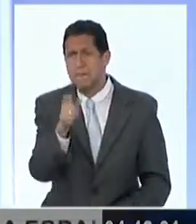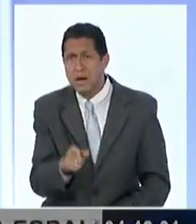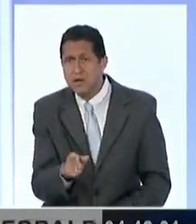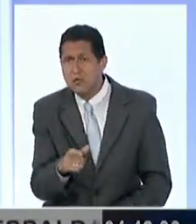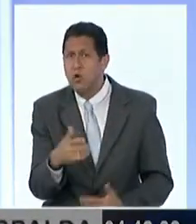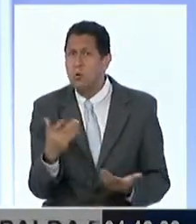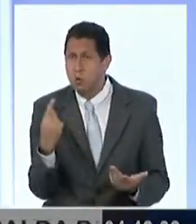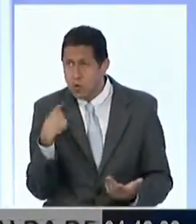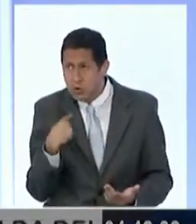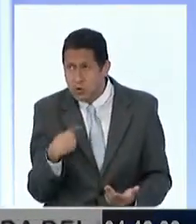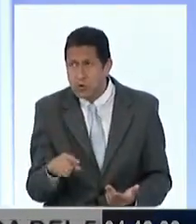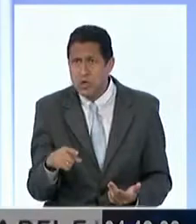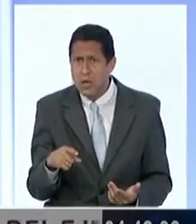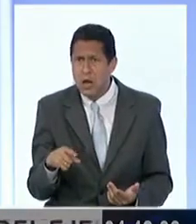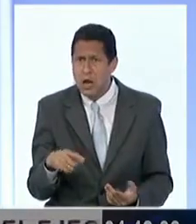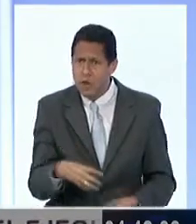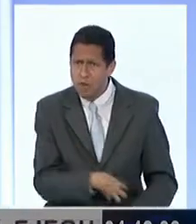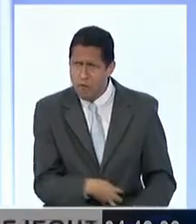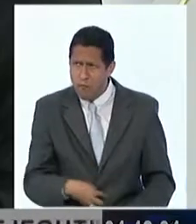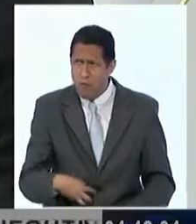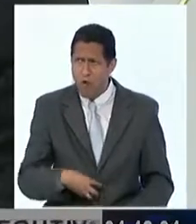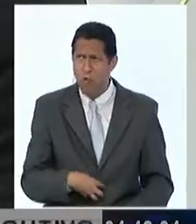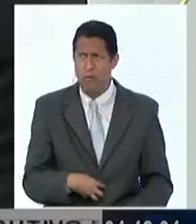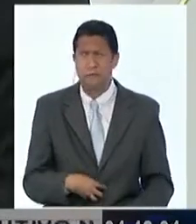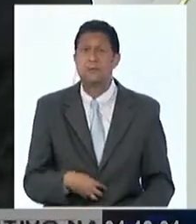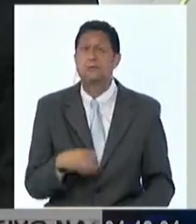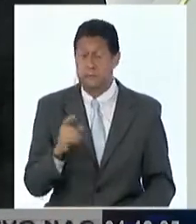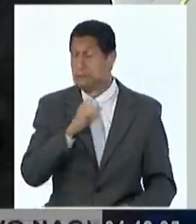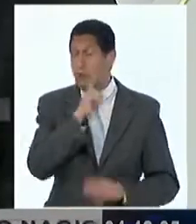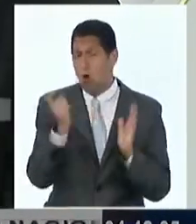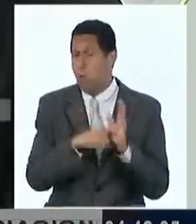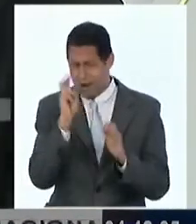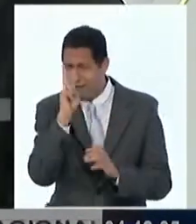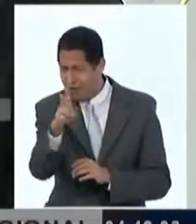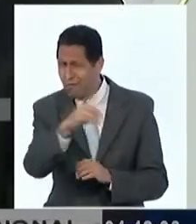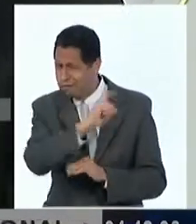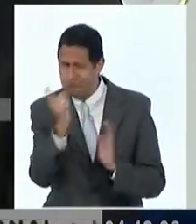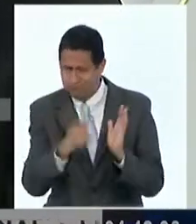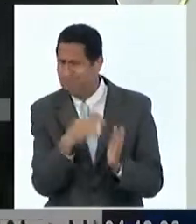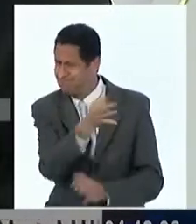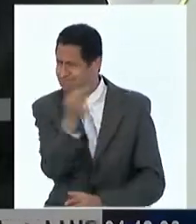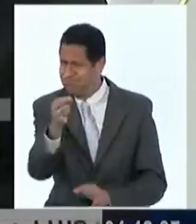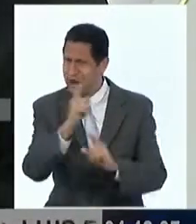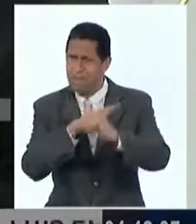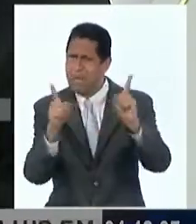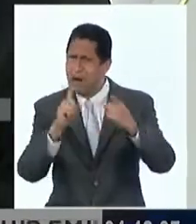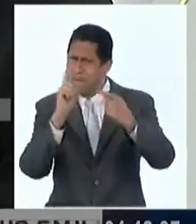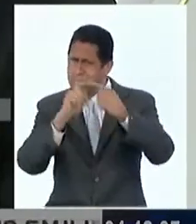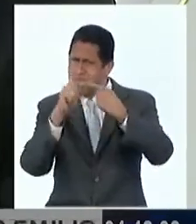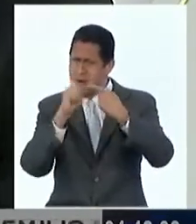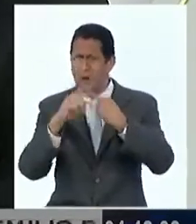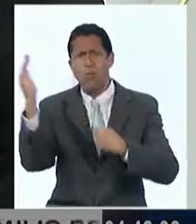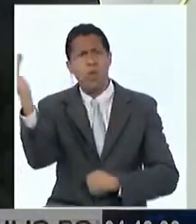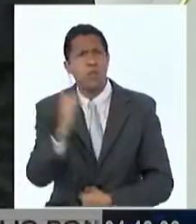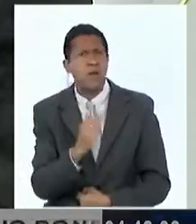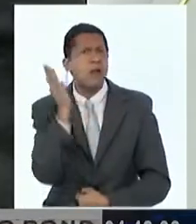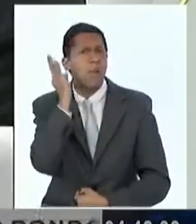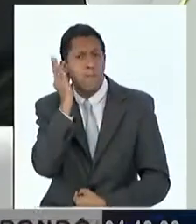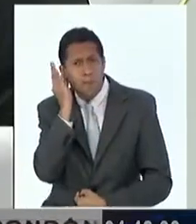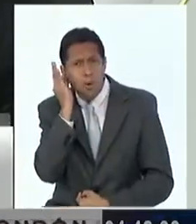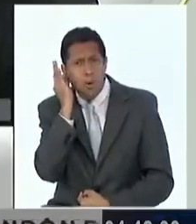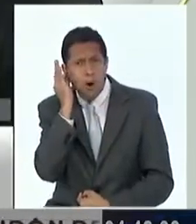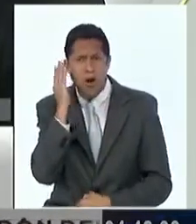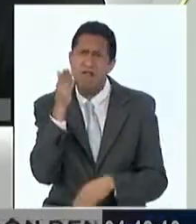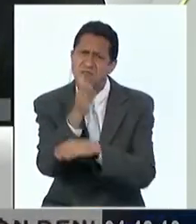pacientes cuando poseen un filtro muy completo el micro por cierto pero el principal motivo de consulta lo que hace la mujer